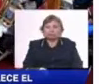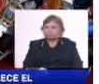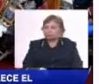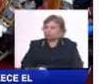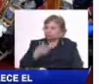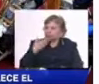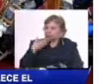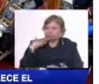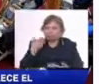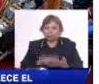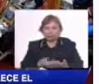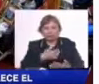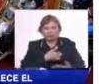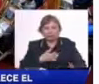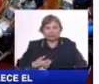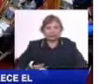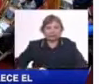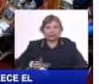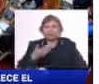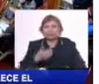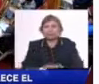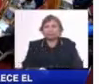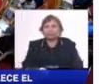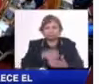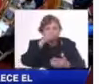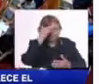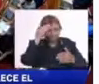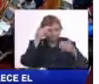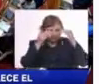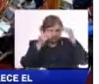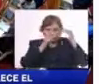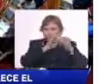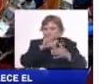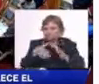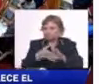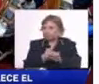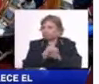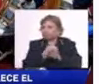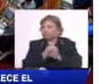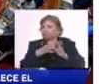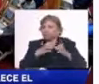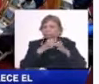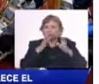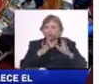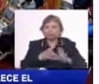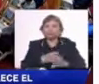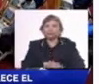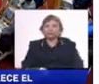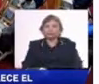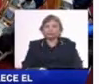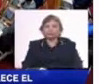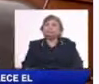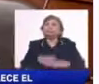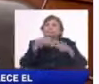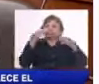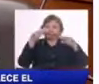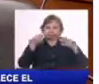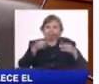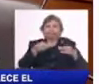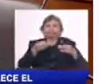Gracias, señor presidente. Saludo cordial a todos los colegas congresistas. En